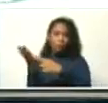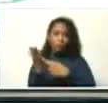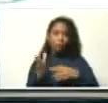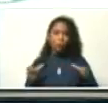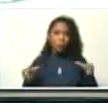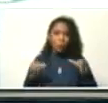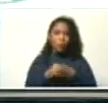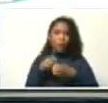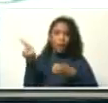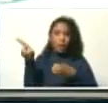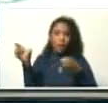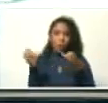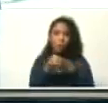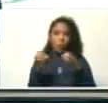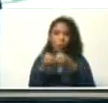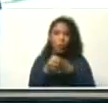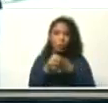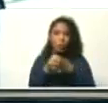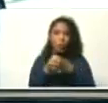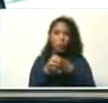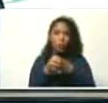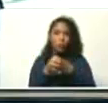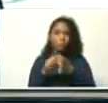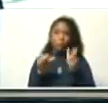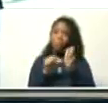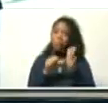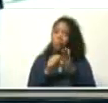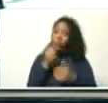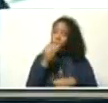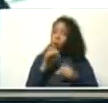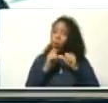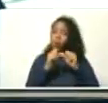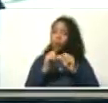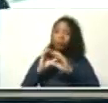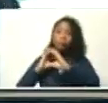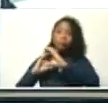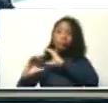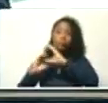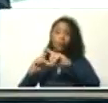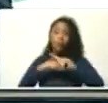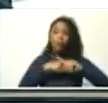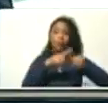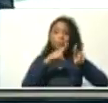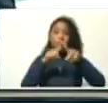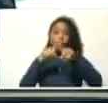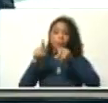reunido con esa delegación, donde, bueno, seguimos conversando diversos temas.